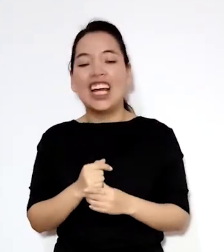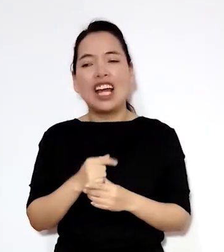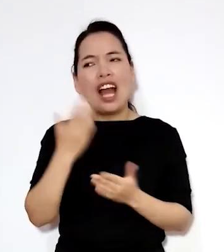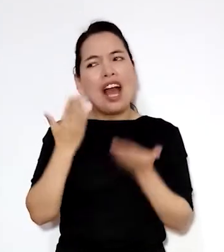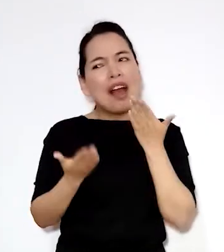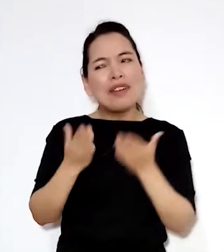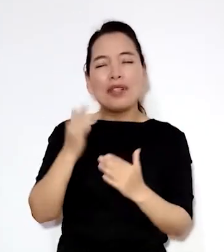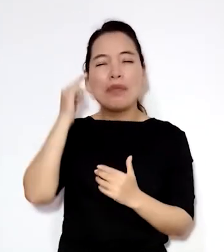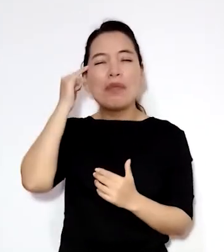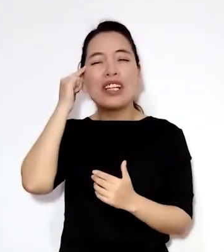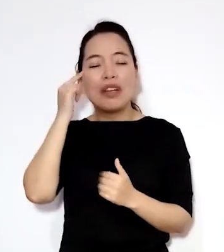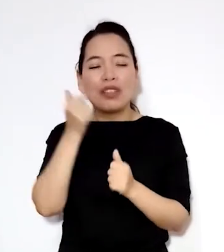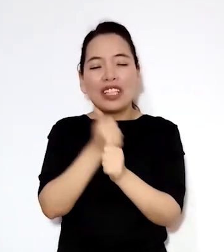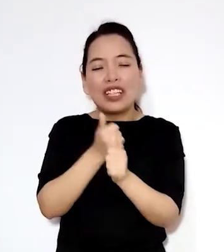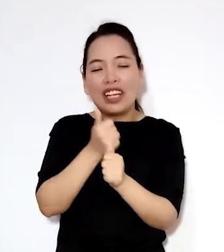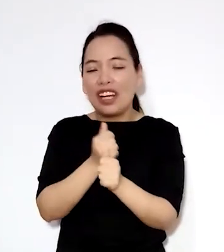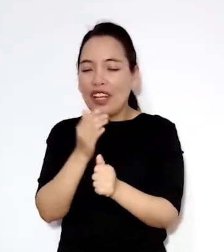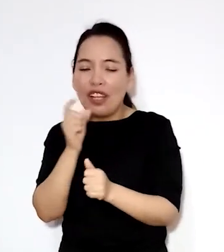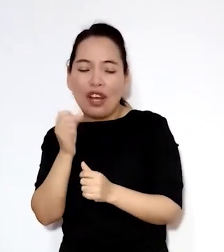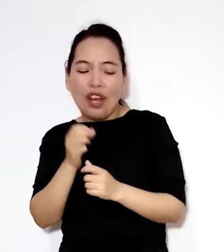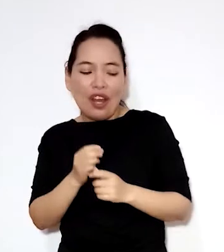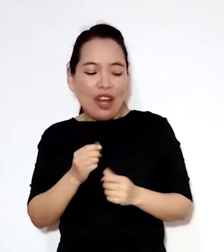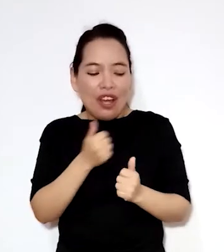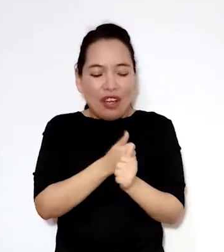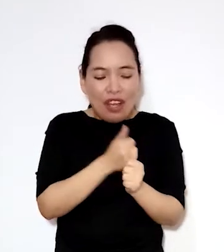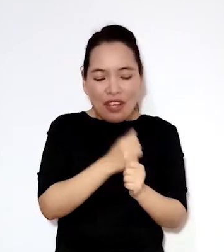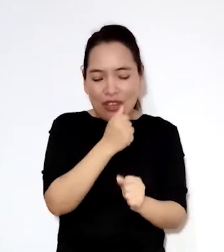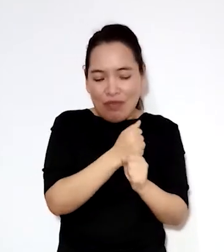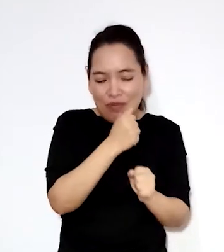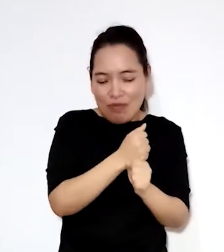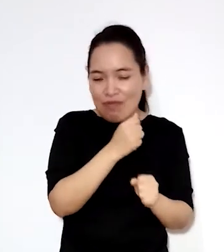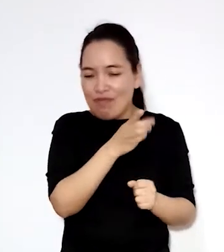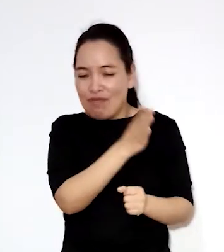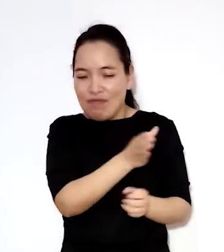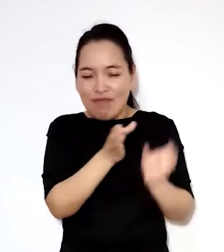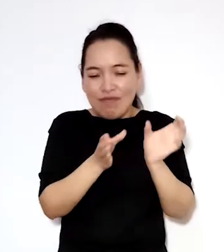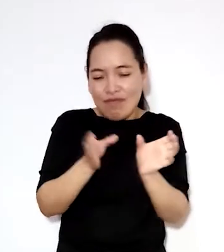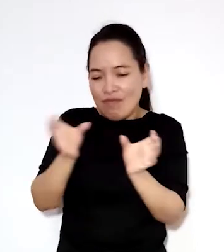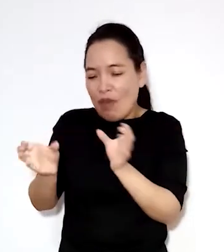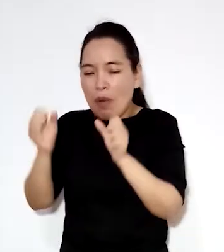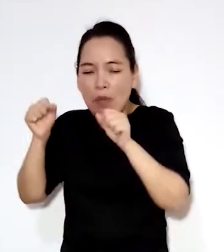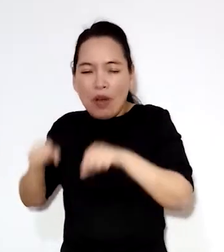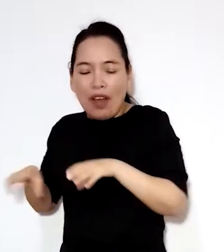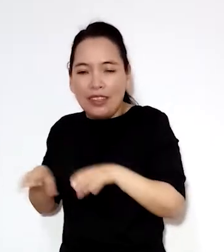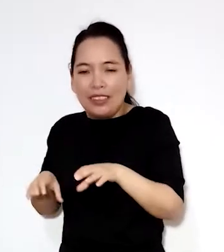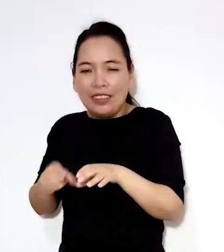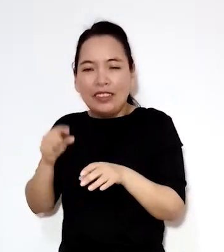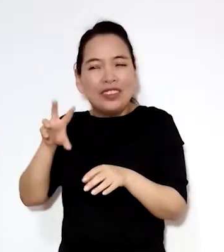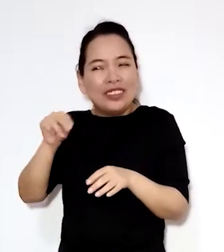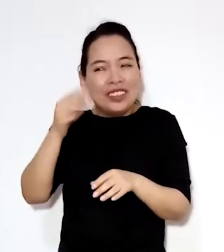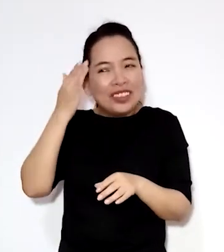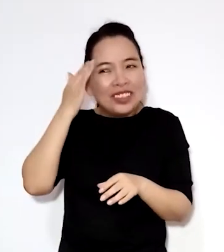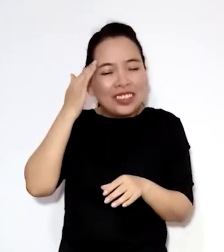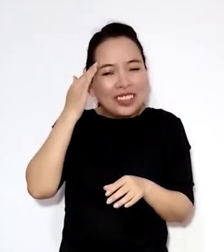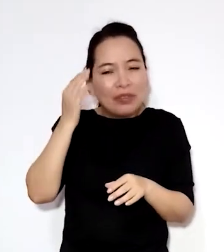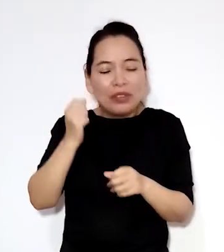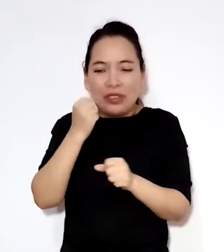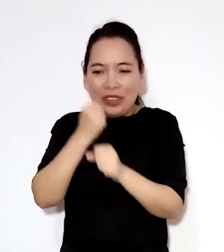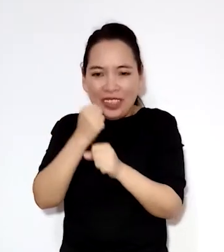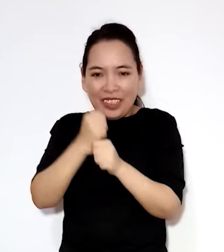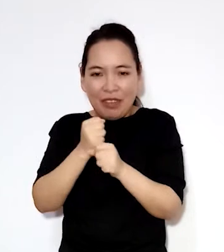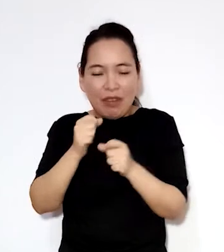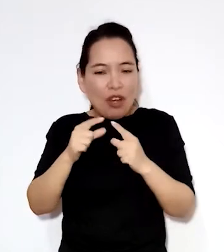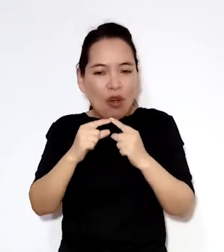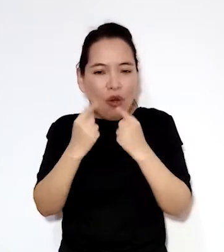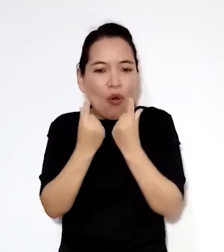cuando parcelamos y cuando decimos que cada uno estamos haciendo en nuestro ámbito de trabajo lo que podemos hacer, no nos